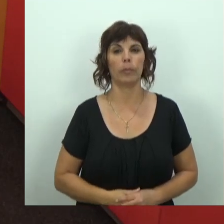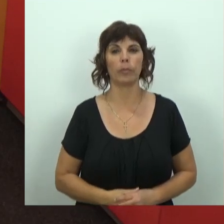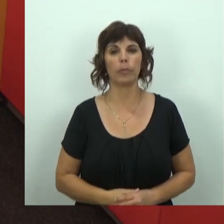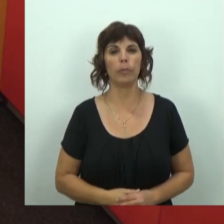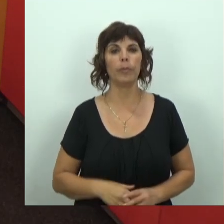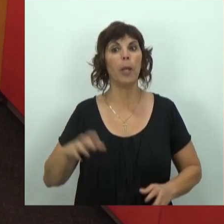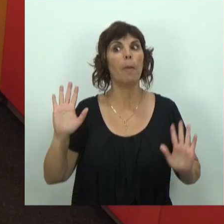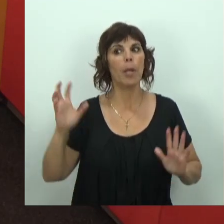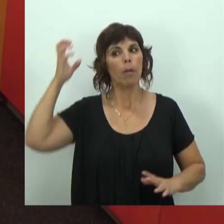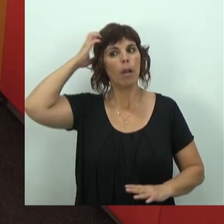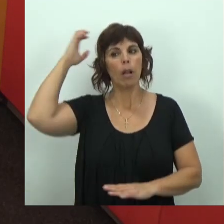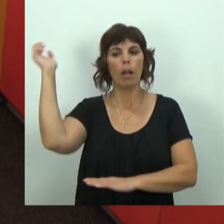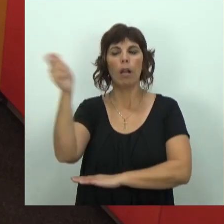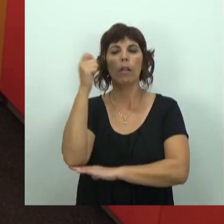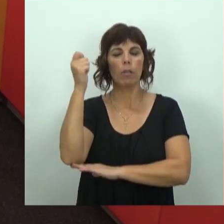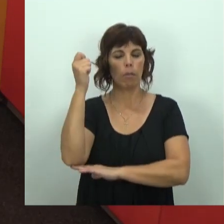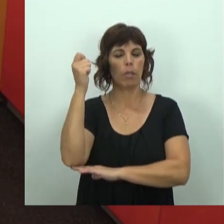Pero David tenía relación con Dios.